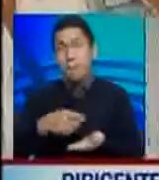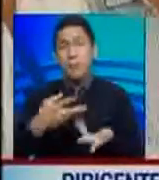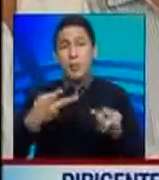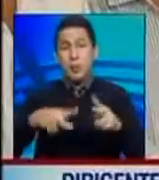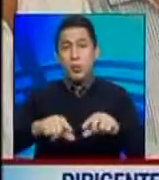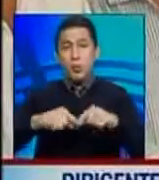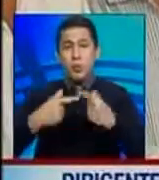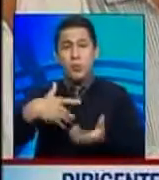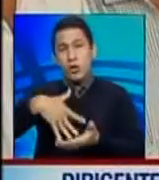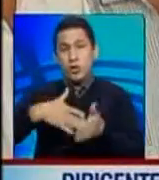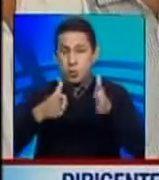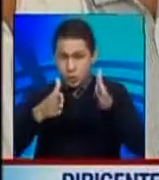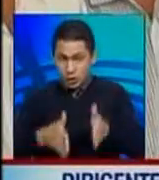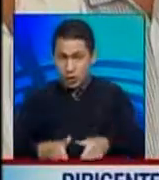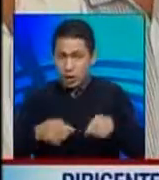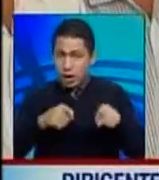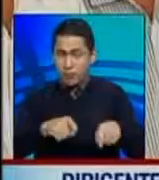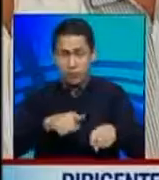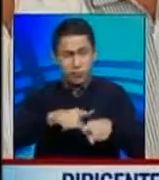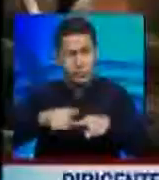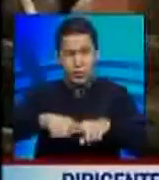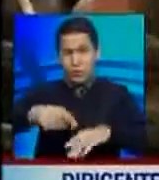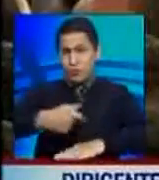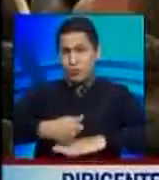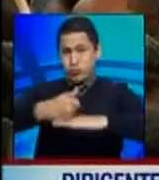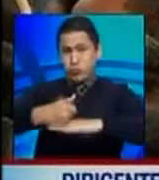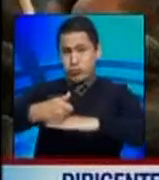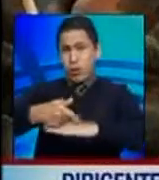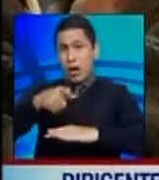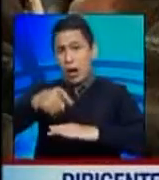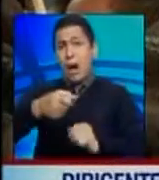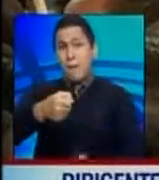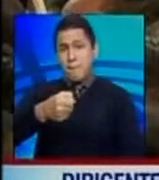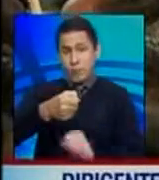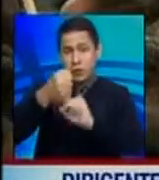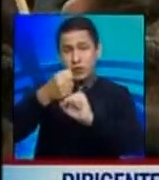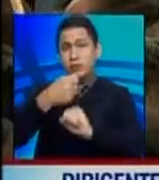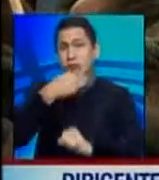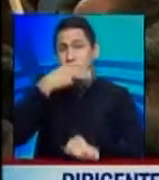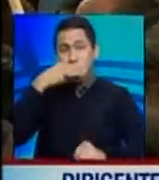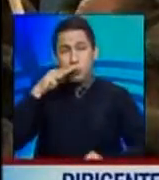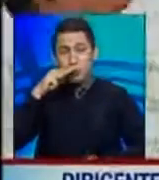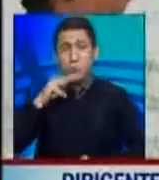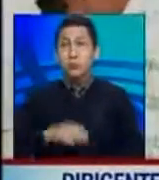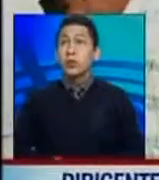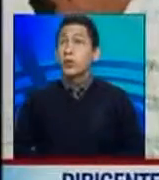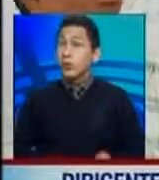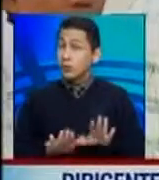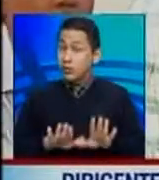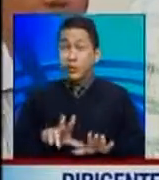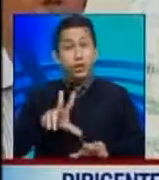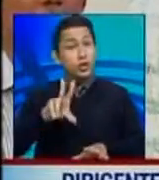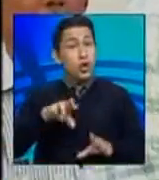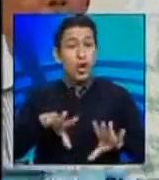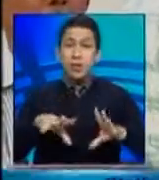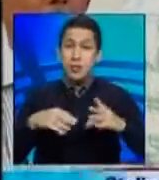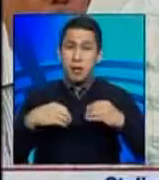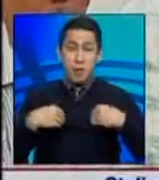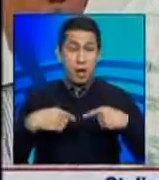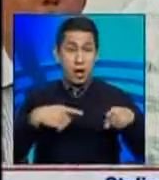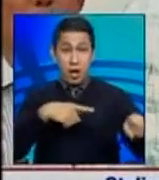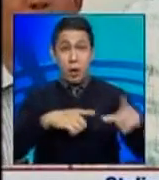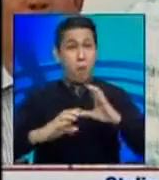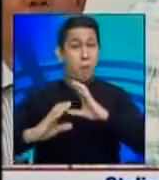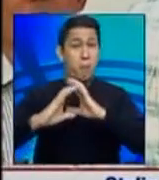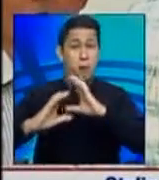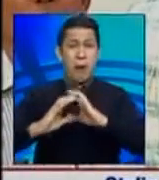estudiantes y comerciantes. Varios dirigentes justificaron su apoyo al plebiscito. No podemos permitir que estos señores